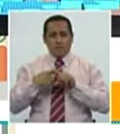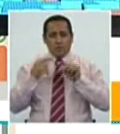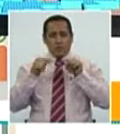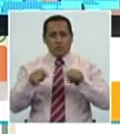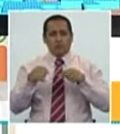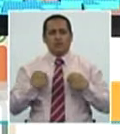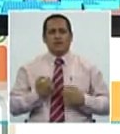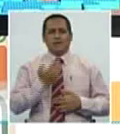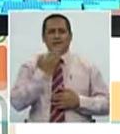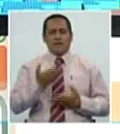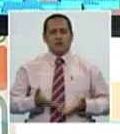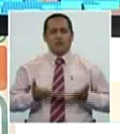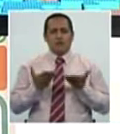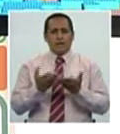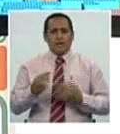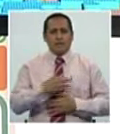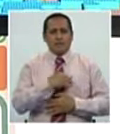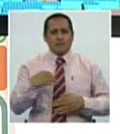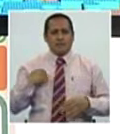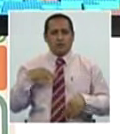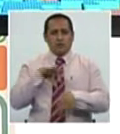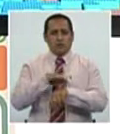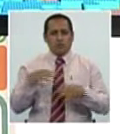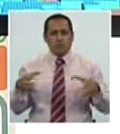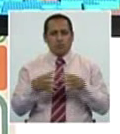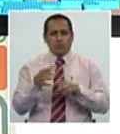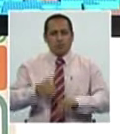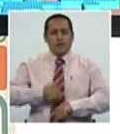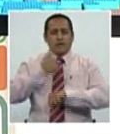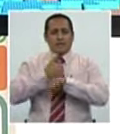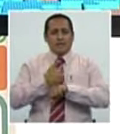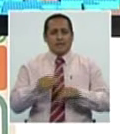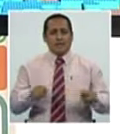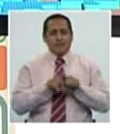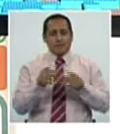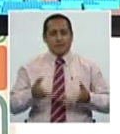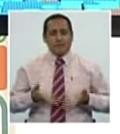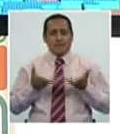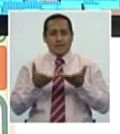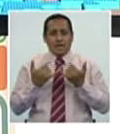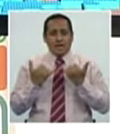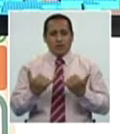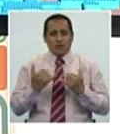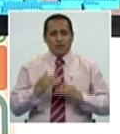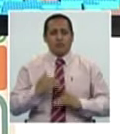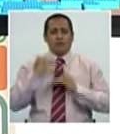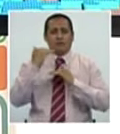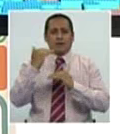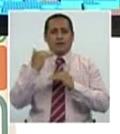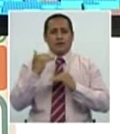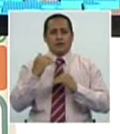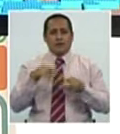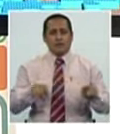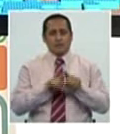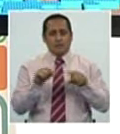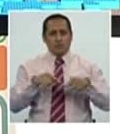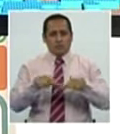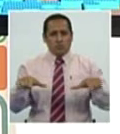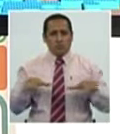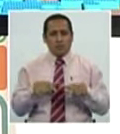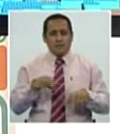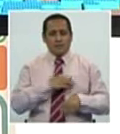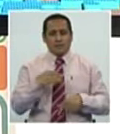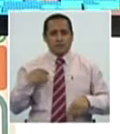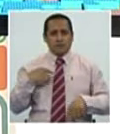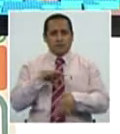para eso, ¿quién lo maneja? Es el Ministerio de Salud como ente rector. Y ha dispuesto justamente que en la parte de lo que